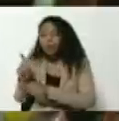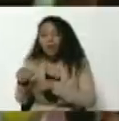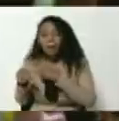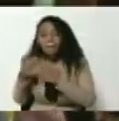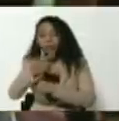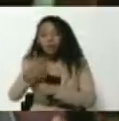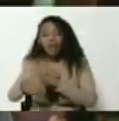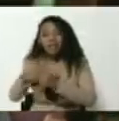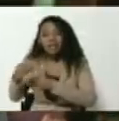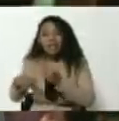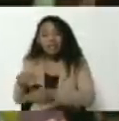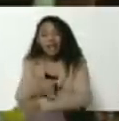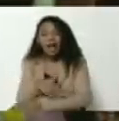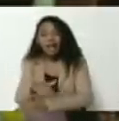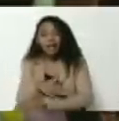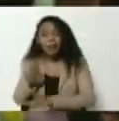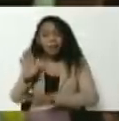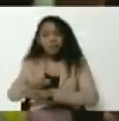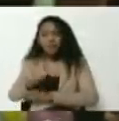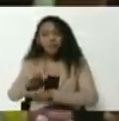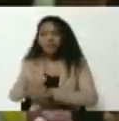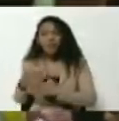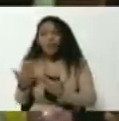se hace en la calle. ¿Por qué